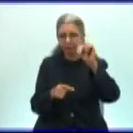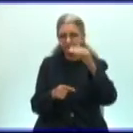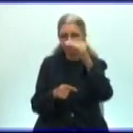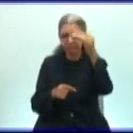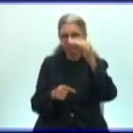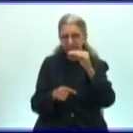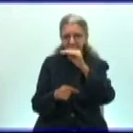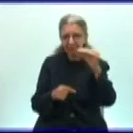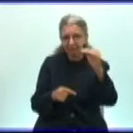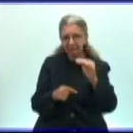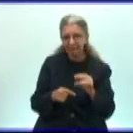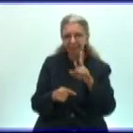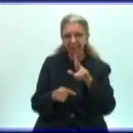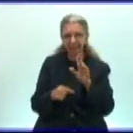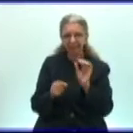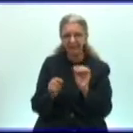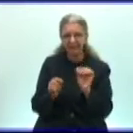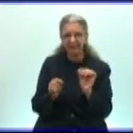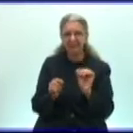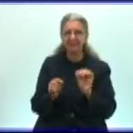página 57.